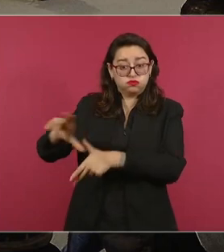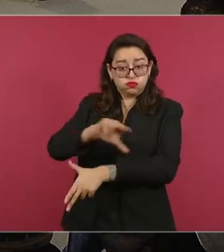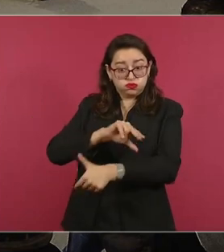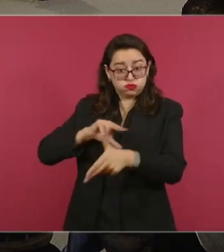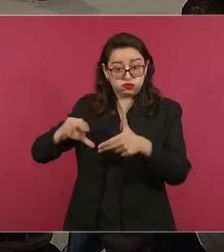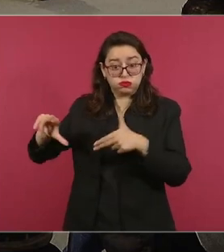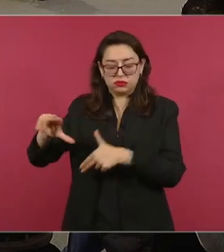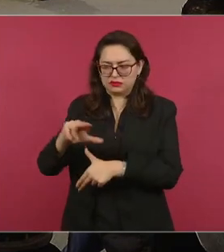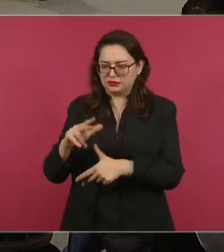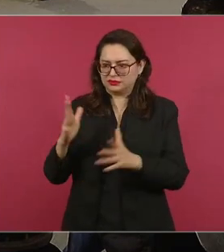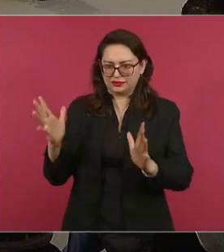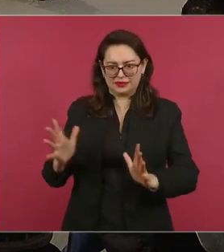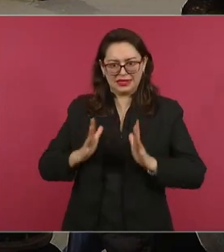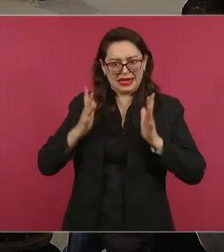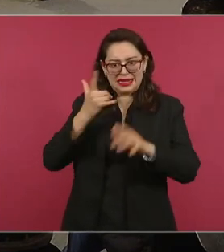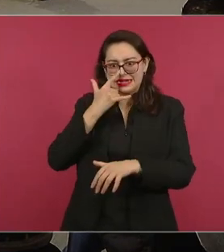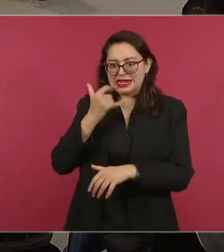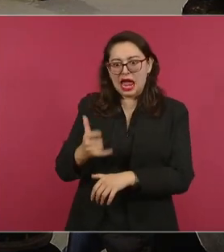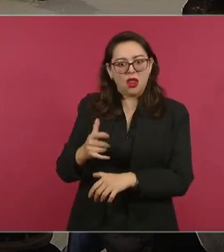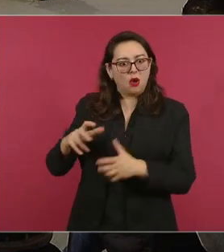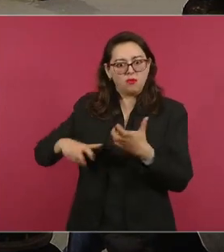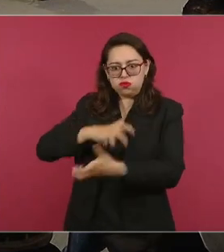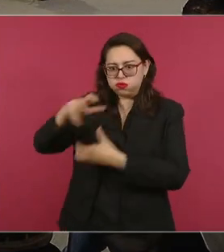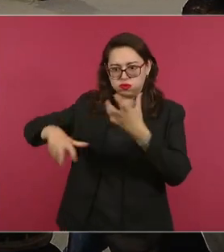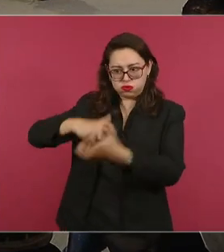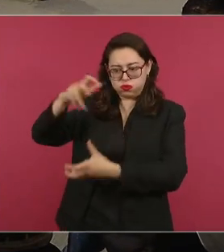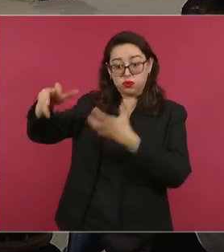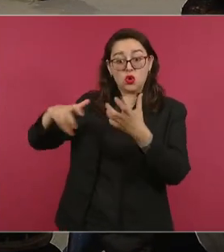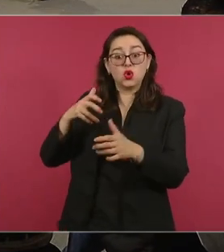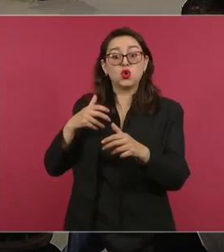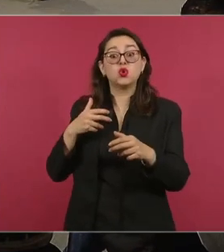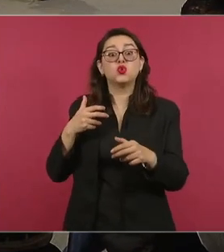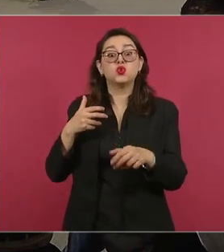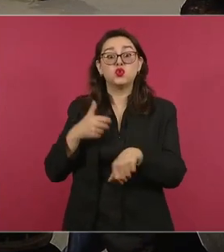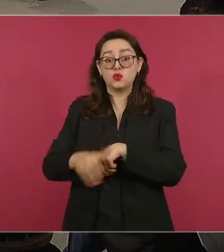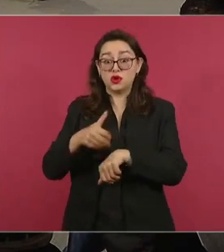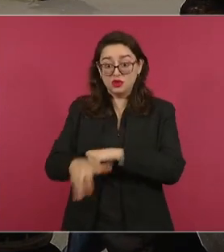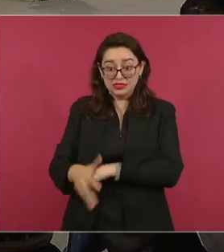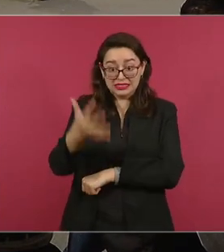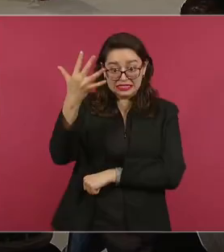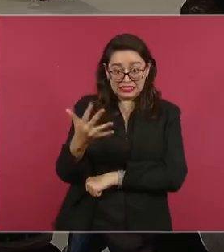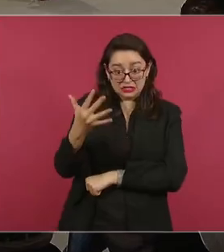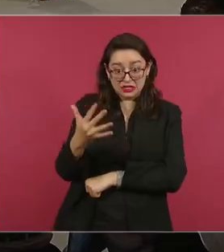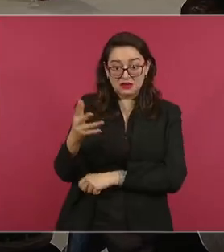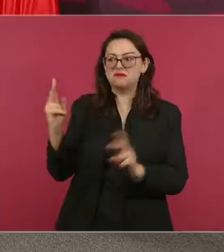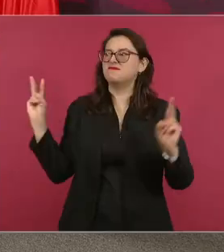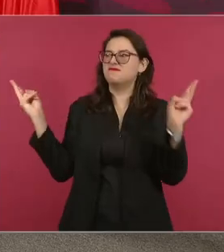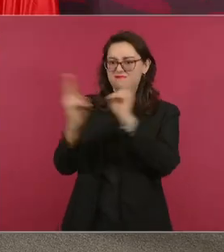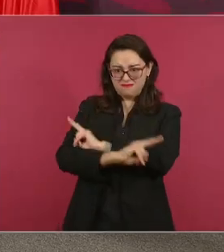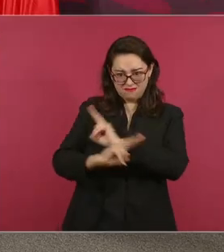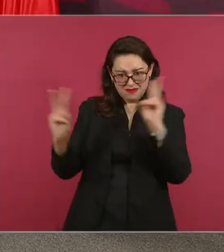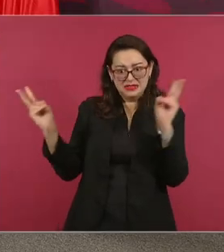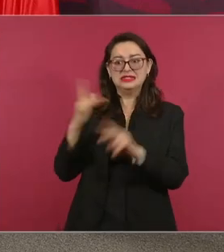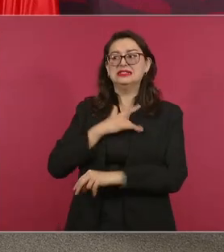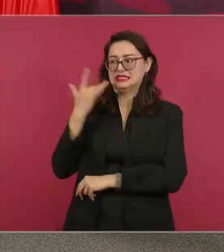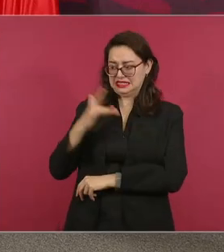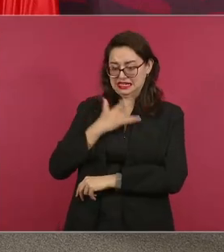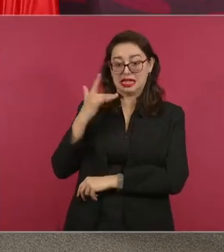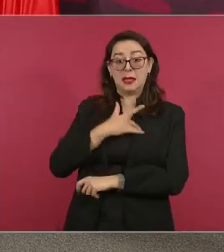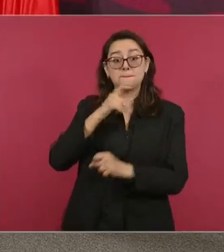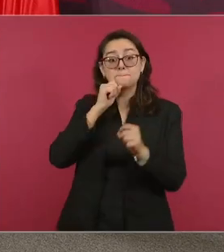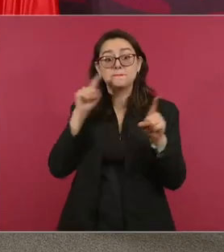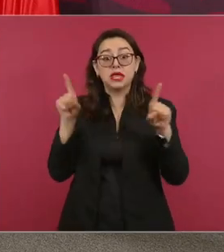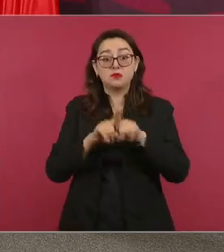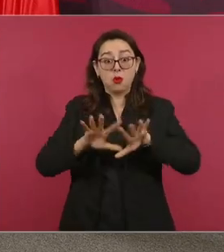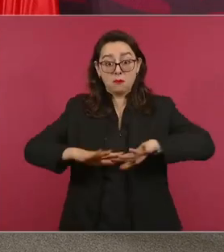día evolucionó hasta categoría 5. Ya se sienten fuertes rachas de viento, también hay oleaje elevado y en la costera Miguel Alemán, aquí en